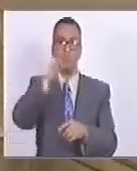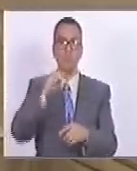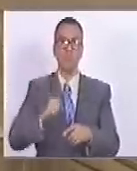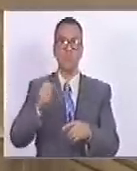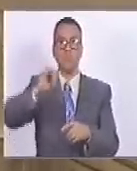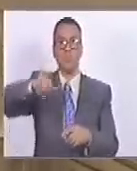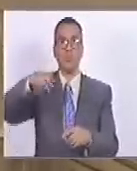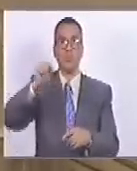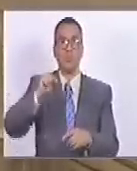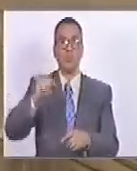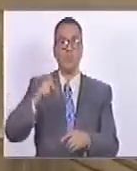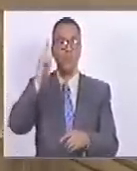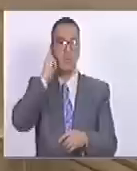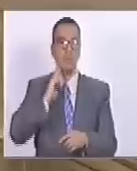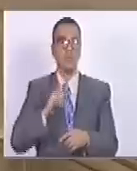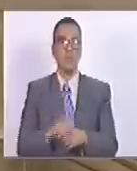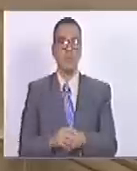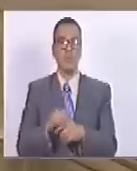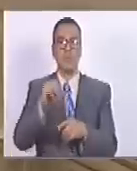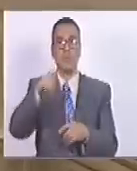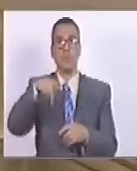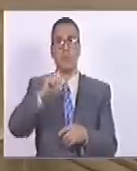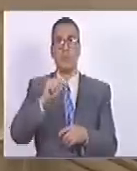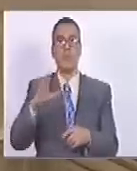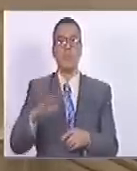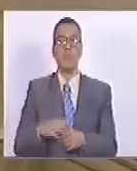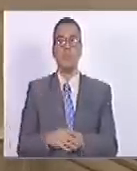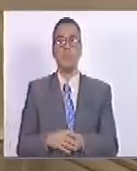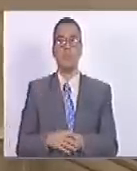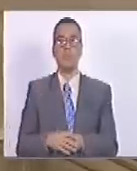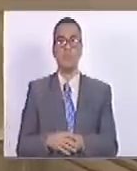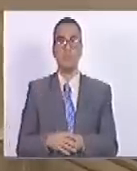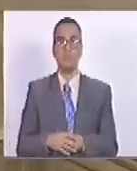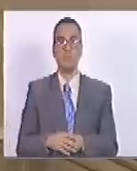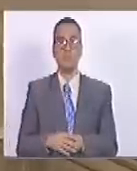José Antonio Bolívar Palacios y Blanco.